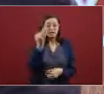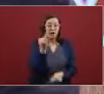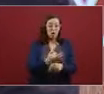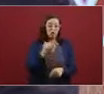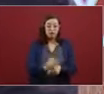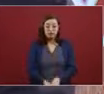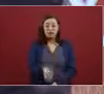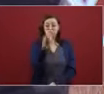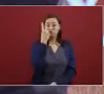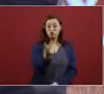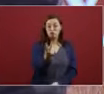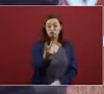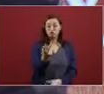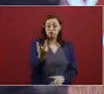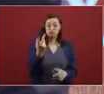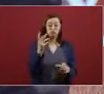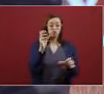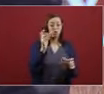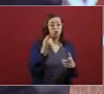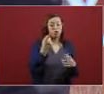ahorramos 10,000 millones